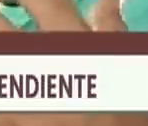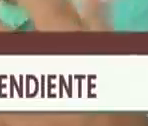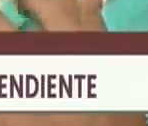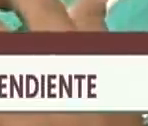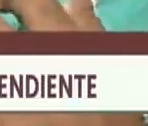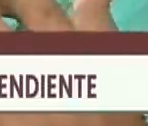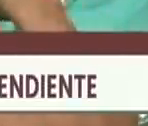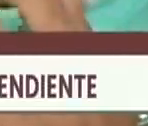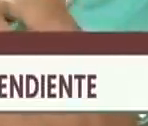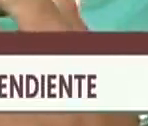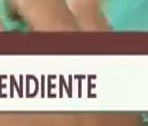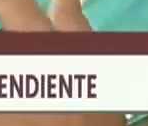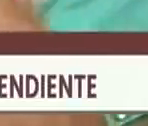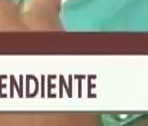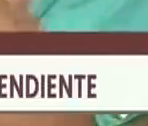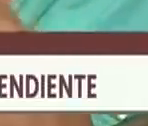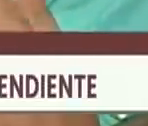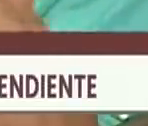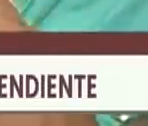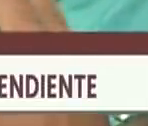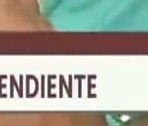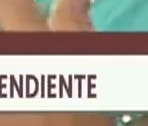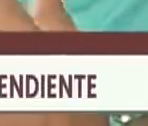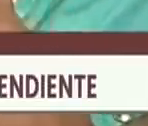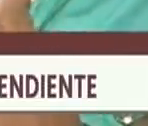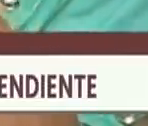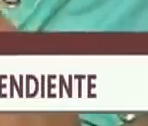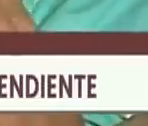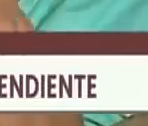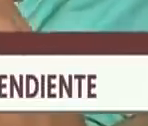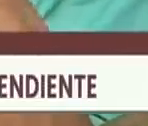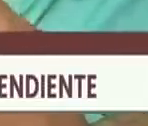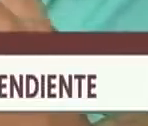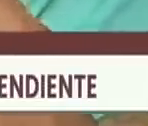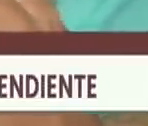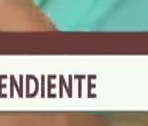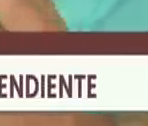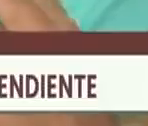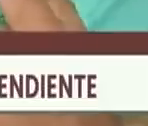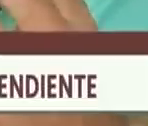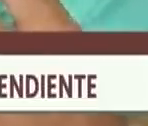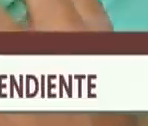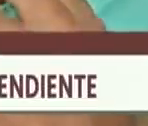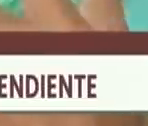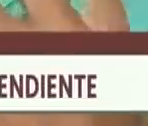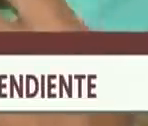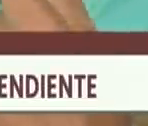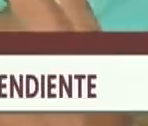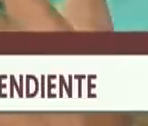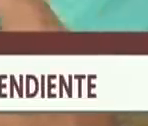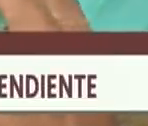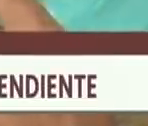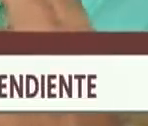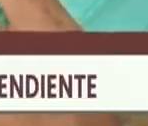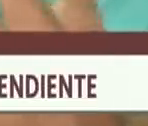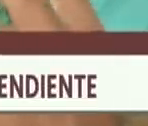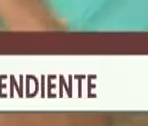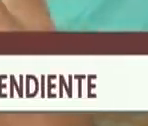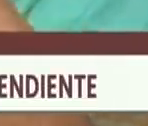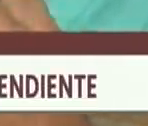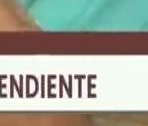Cuando yo canto este golpe, todos salen a bailar. Y el público